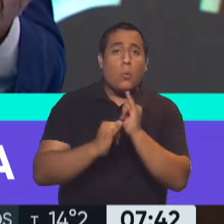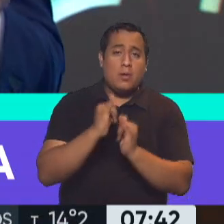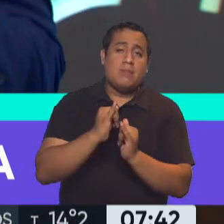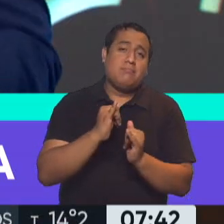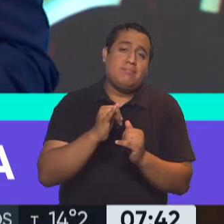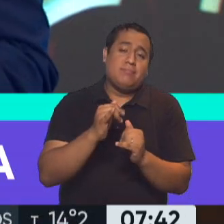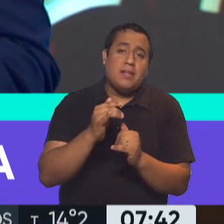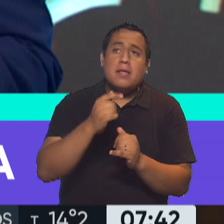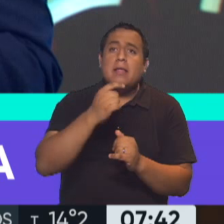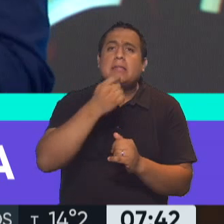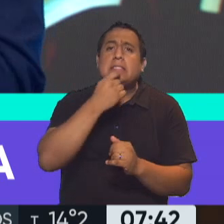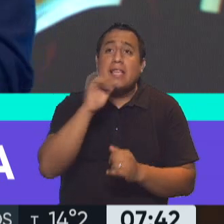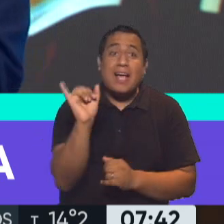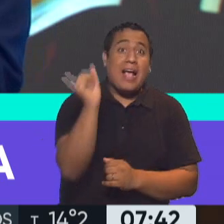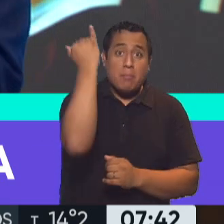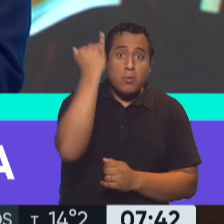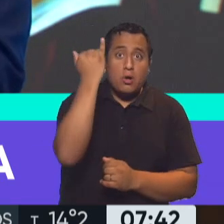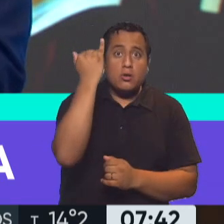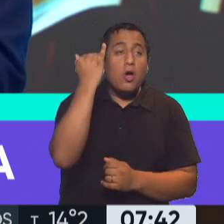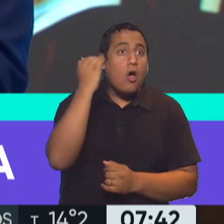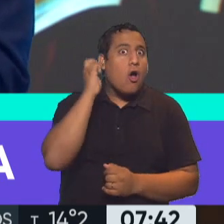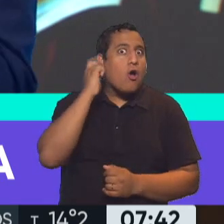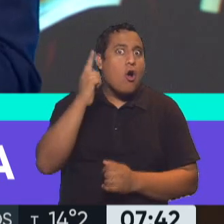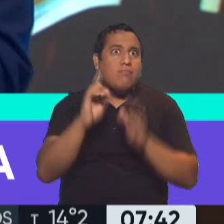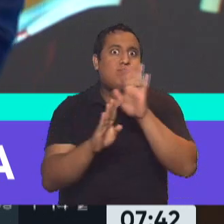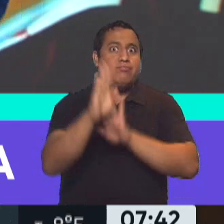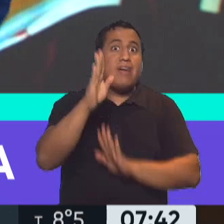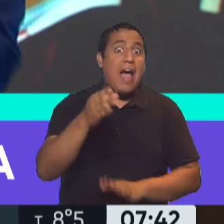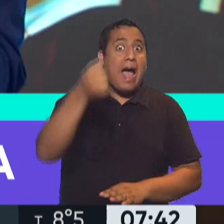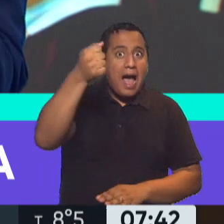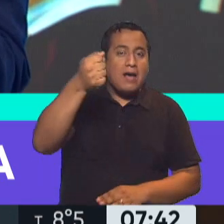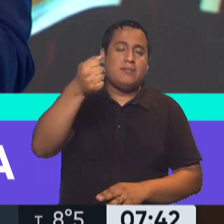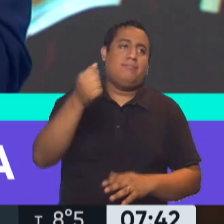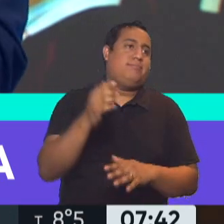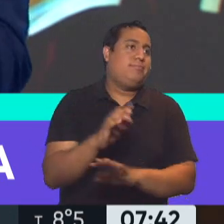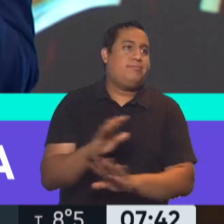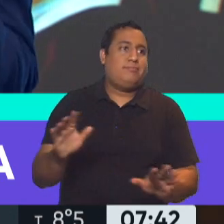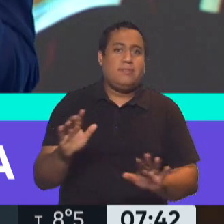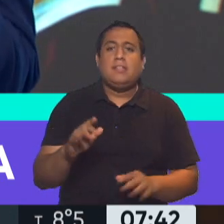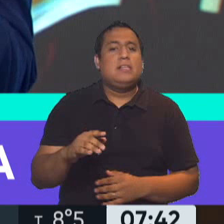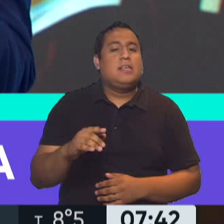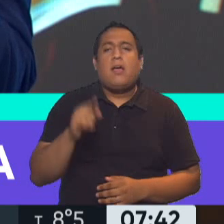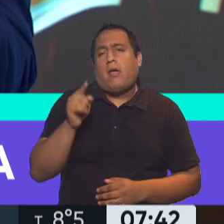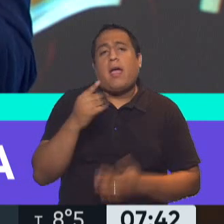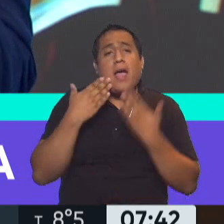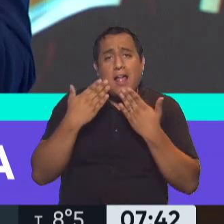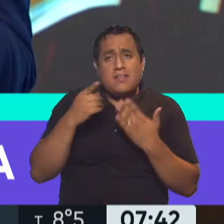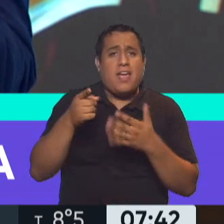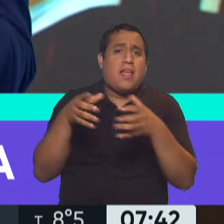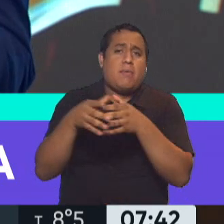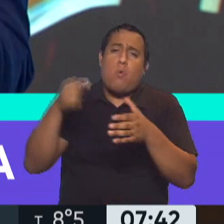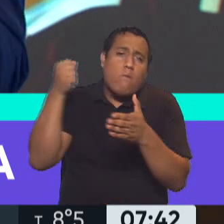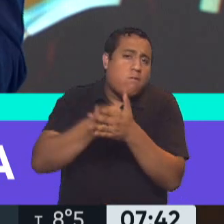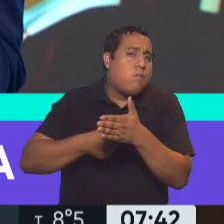que cuando salís campeón y lográs un ascenso a primera división, la verdad que siempre los méritos son superiores a cualquier